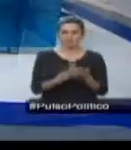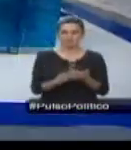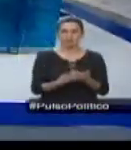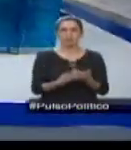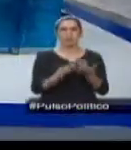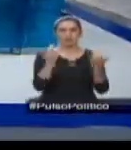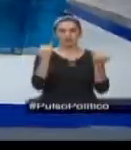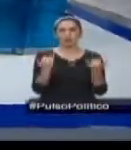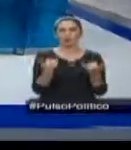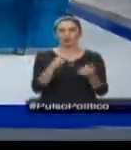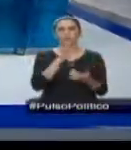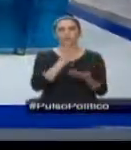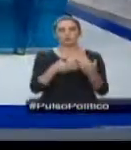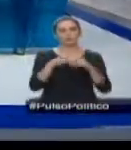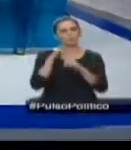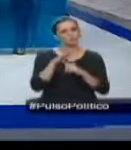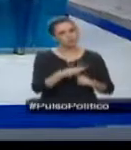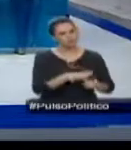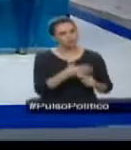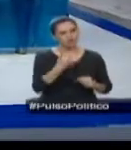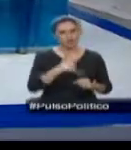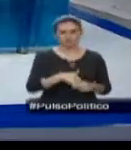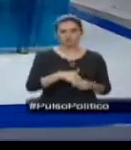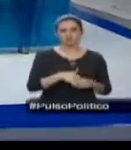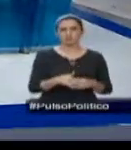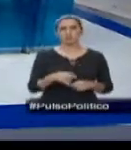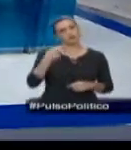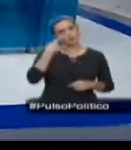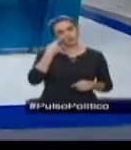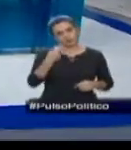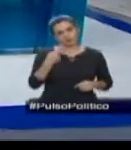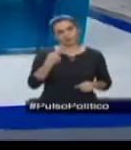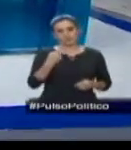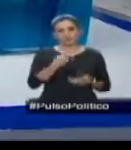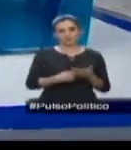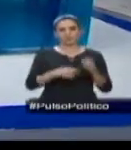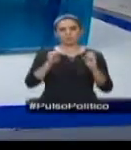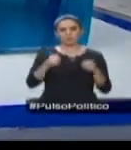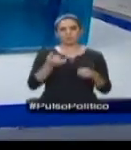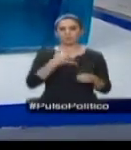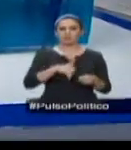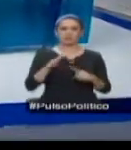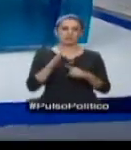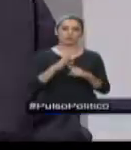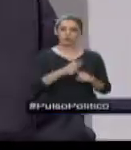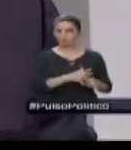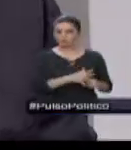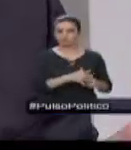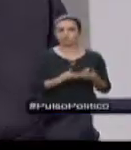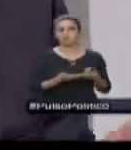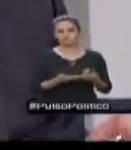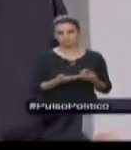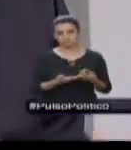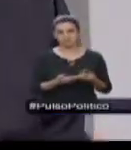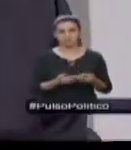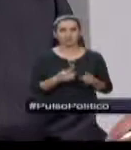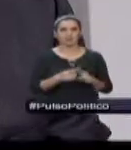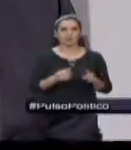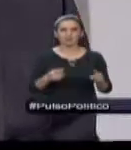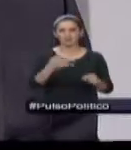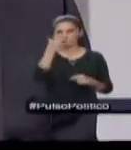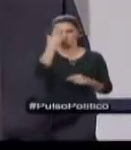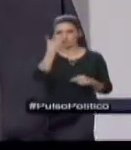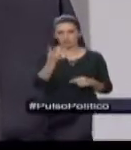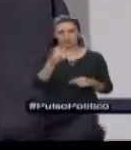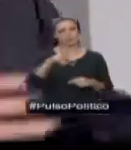hay inscripción y discriminación de lado y lado reconocen que pueden haber exclusión y discriminación el tema es porque